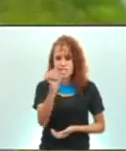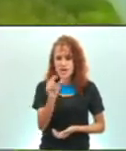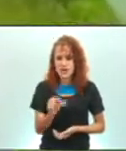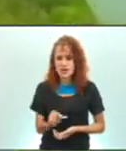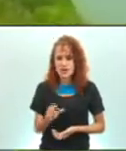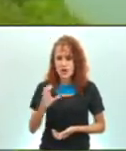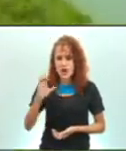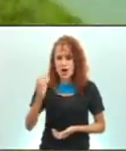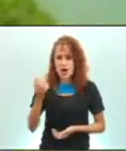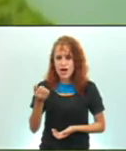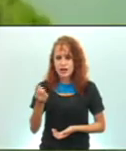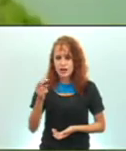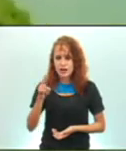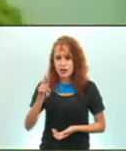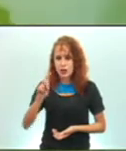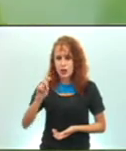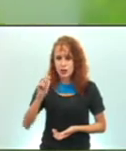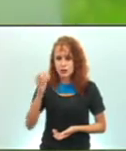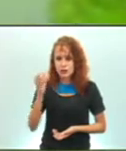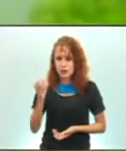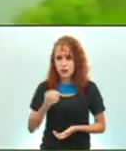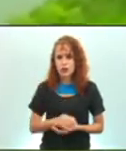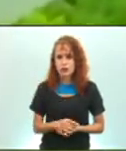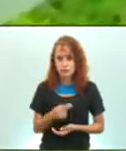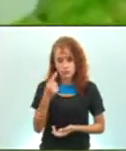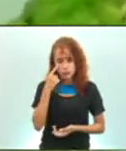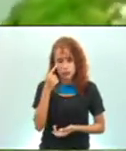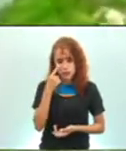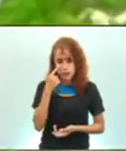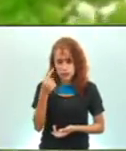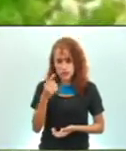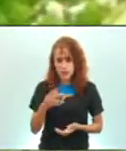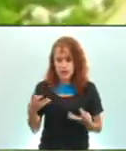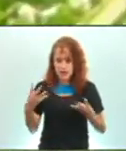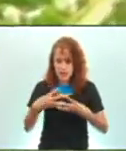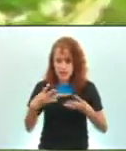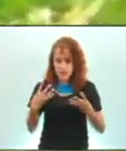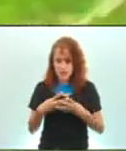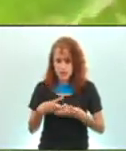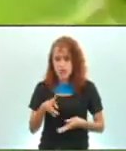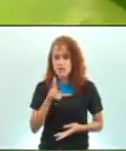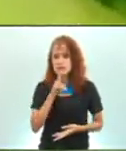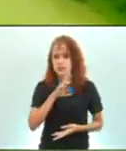El río Cauto es testigo de la relación del mar con las aguas terrestres.